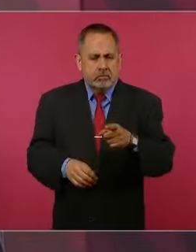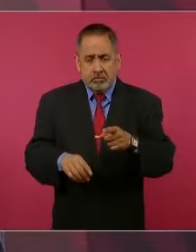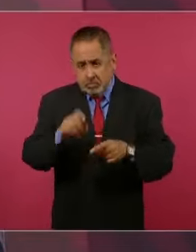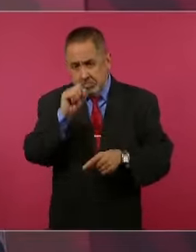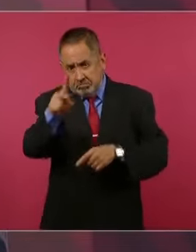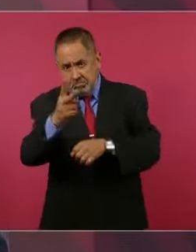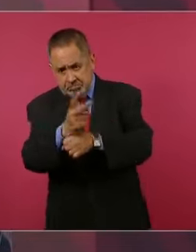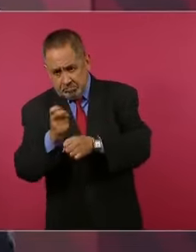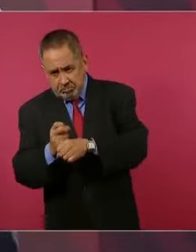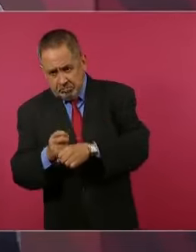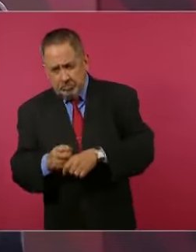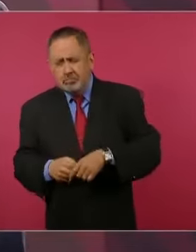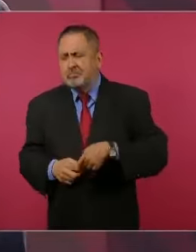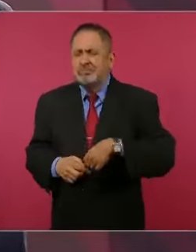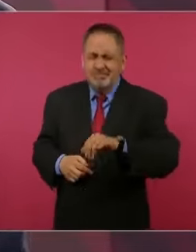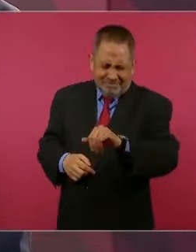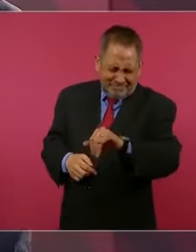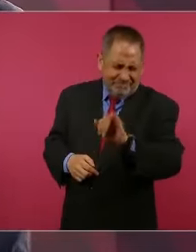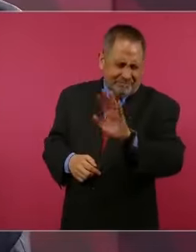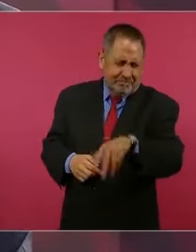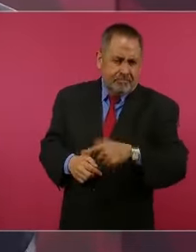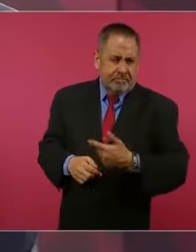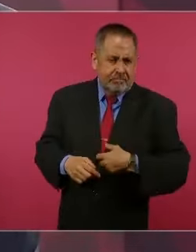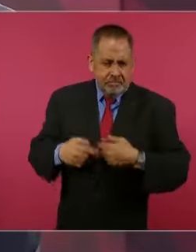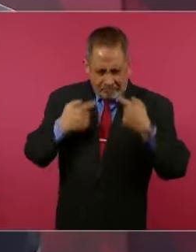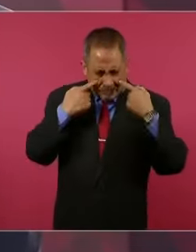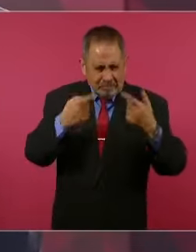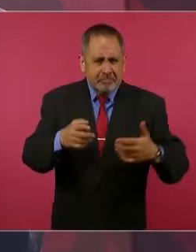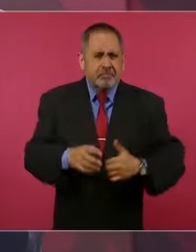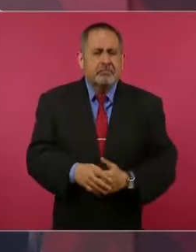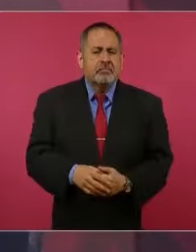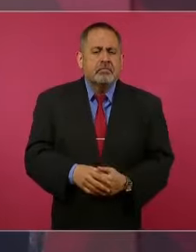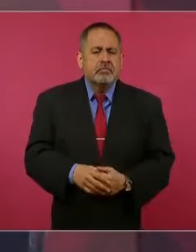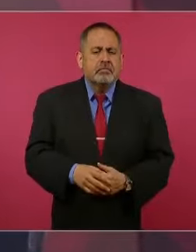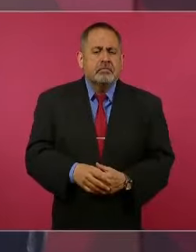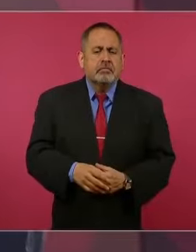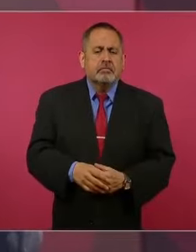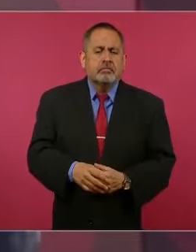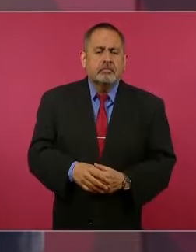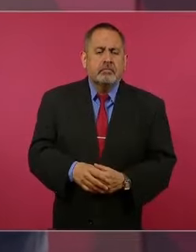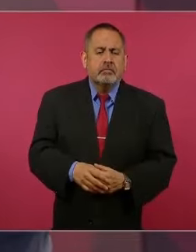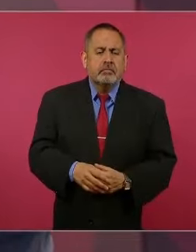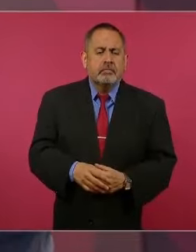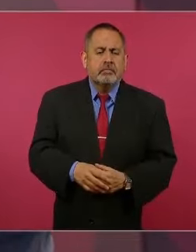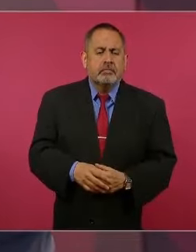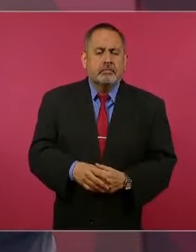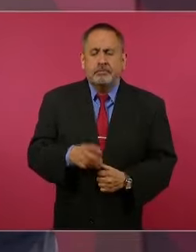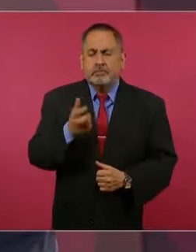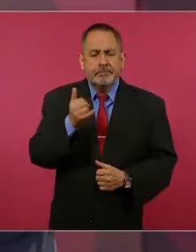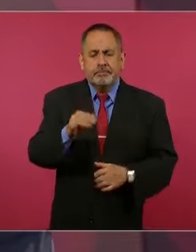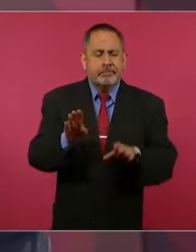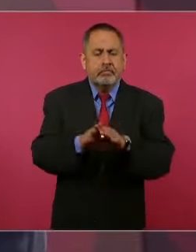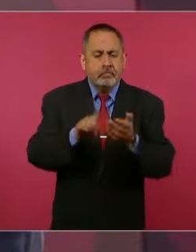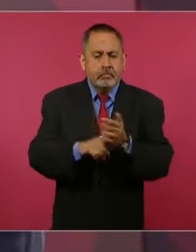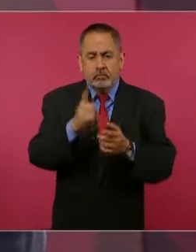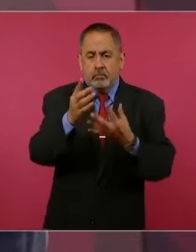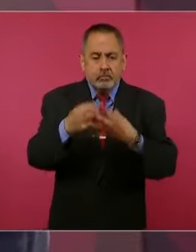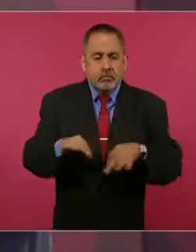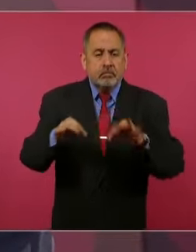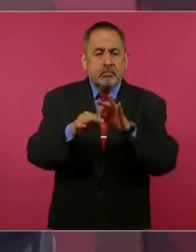sí sí sí este y mire es Es que así es esto lo